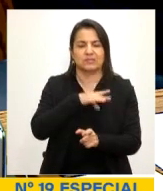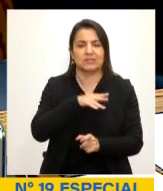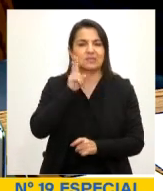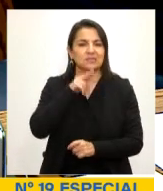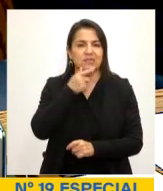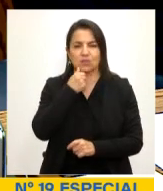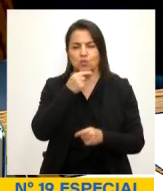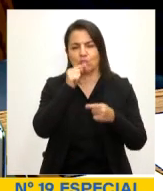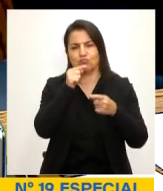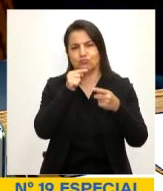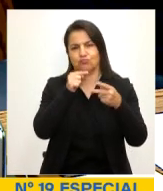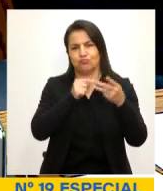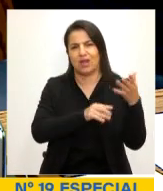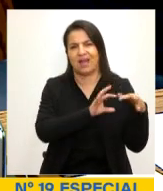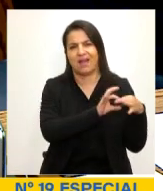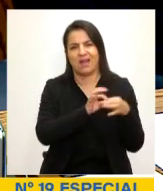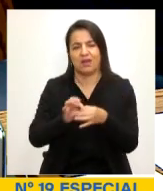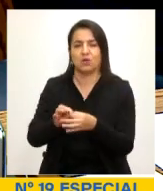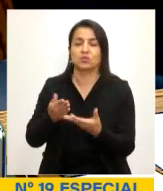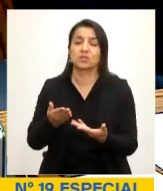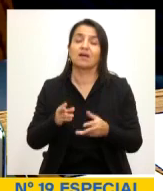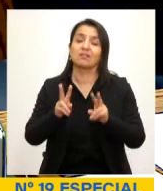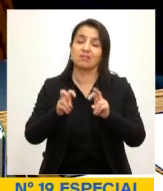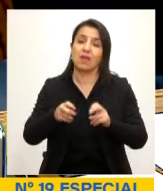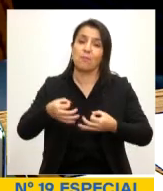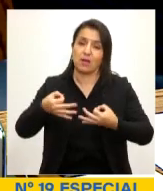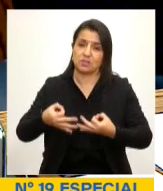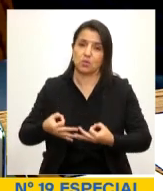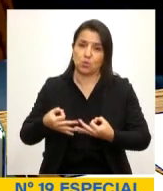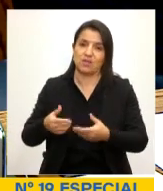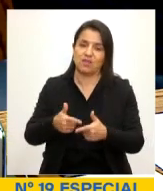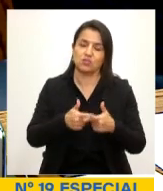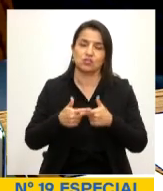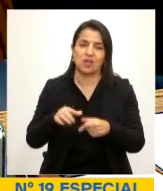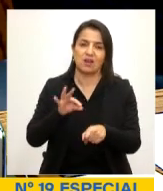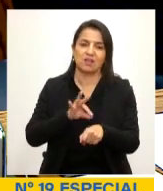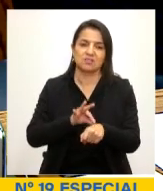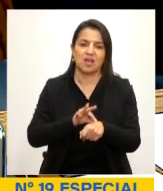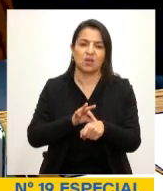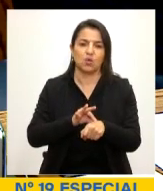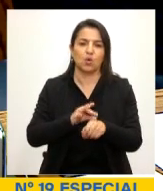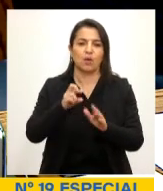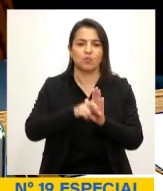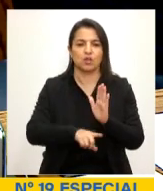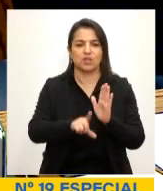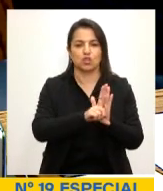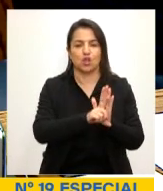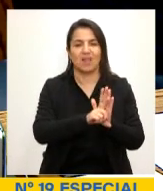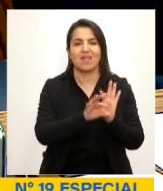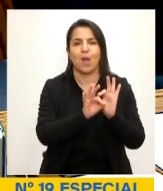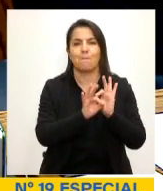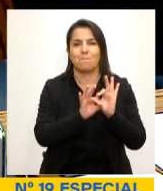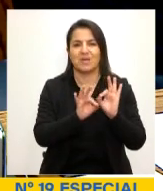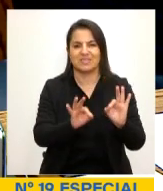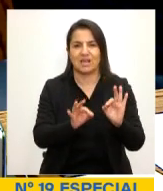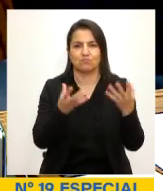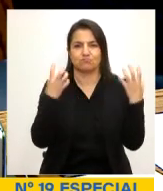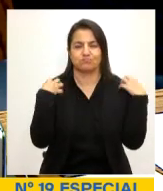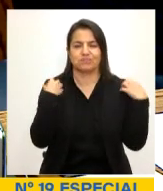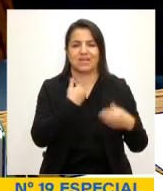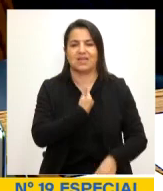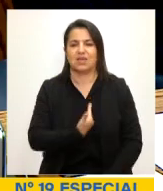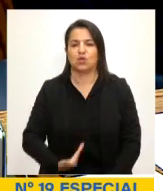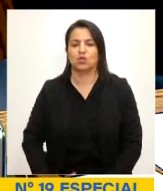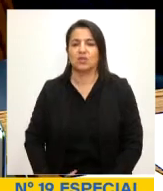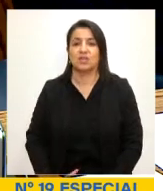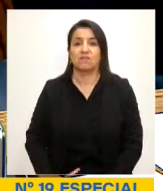causas son múltiples y en materia de seguridad social y salud la iniciativa es exclusiva del ejecutivo las